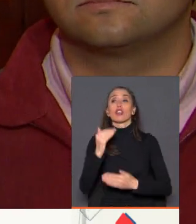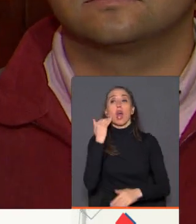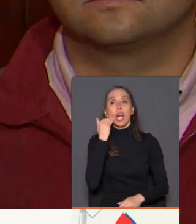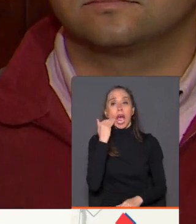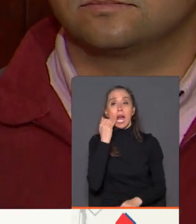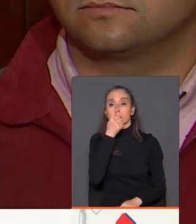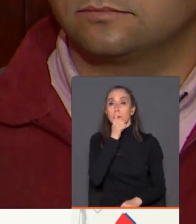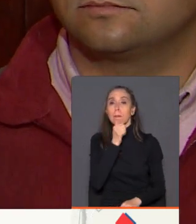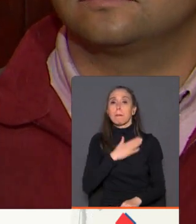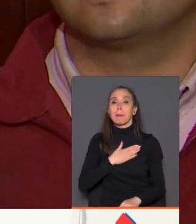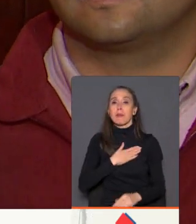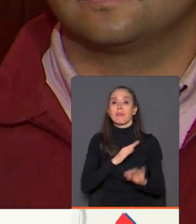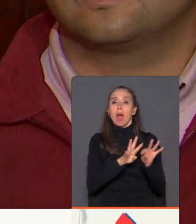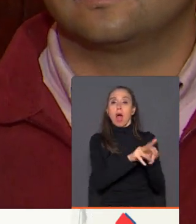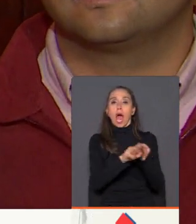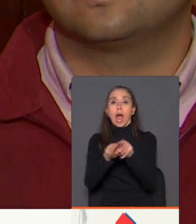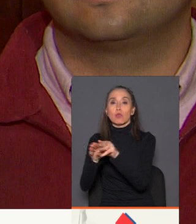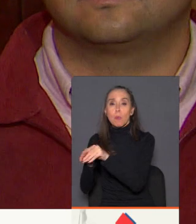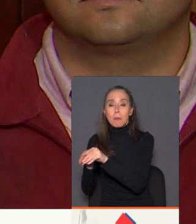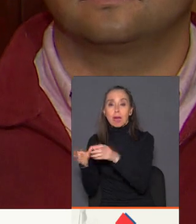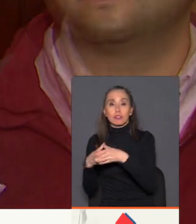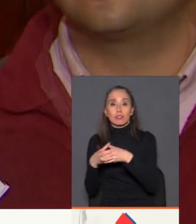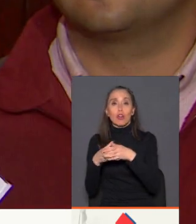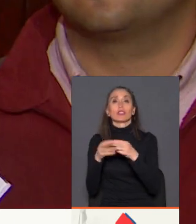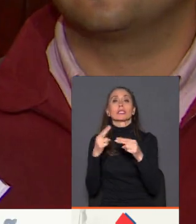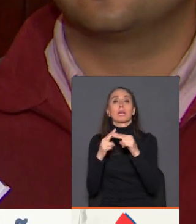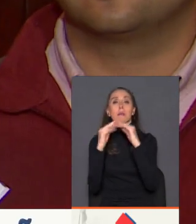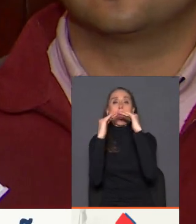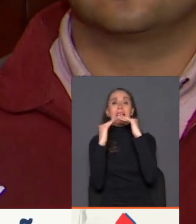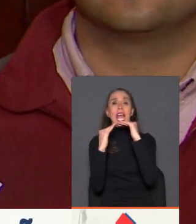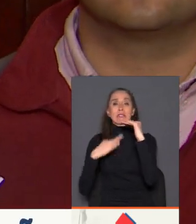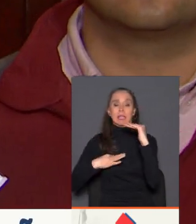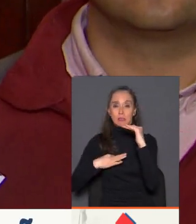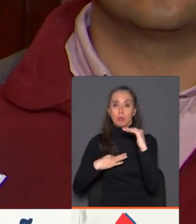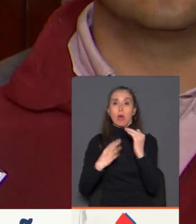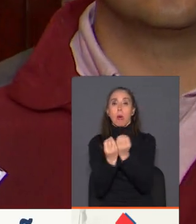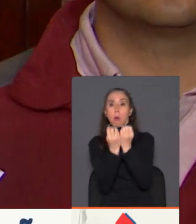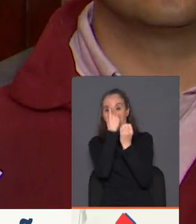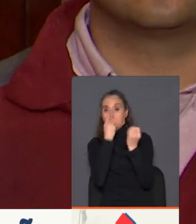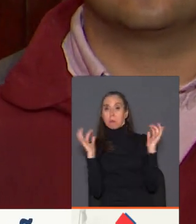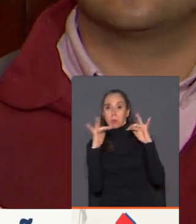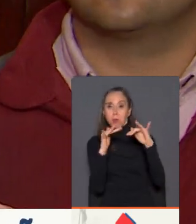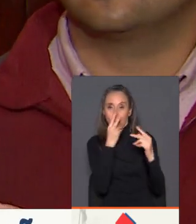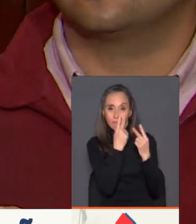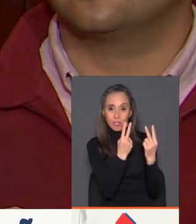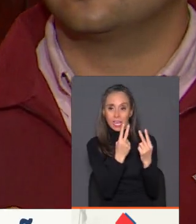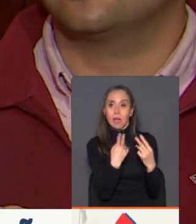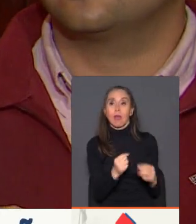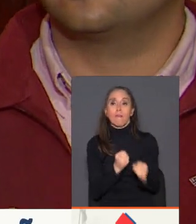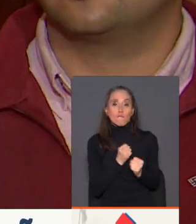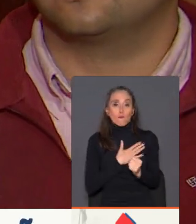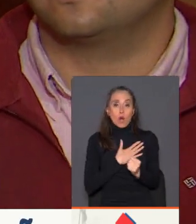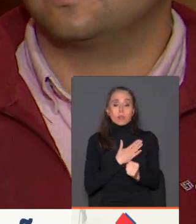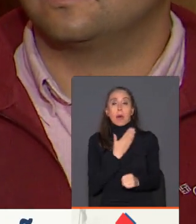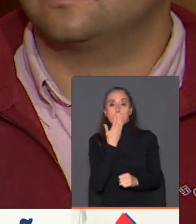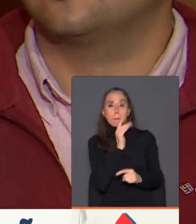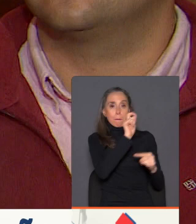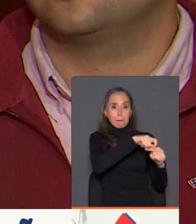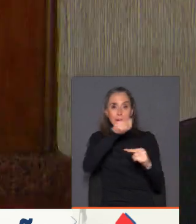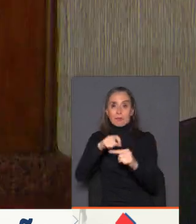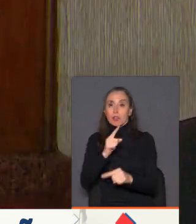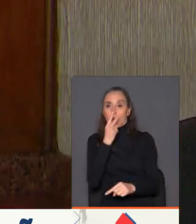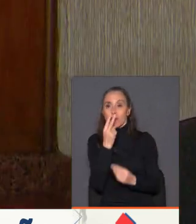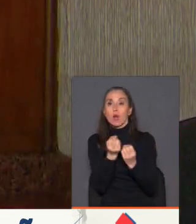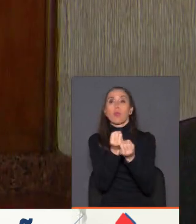íntimo entre las agrupaciones que han conformado la Casa Ciudadana. Los actos masivos a veces muestran la intensidad de la preferencia, pero no la cantidad de